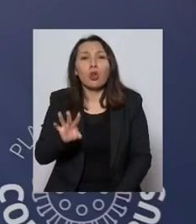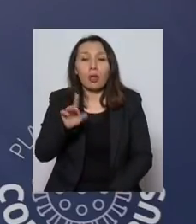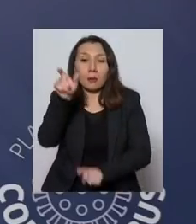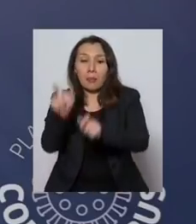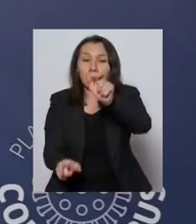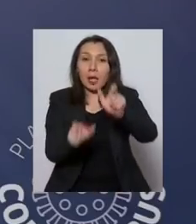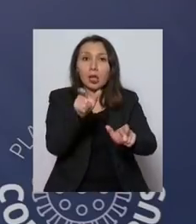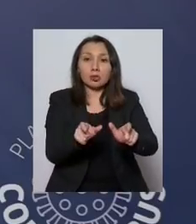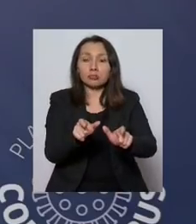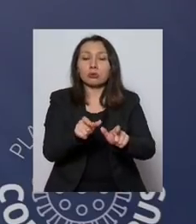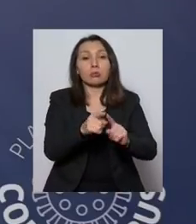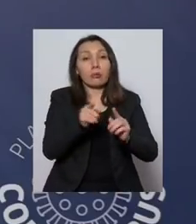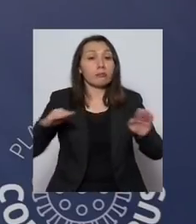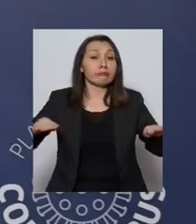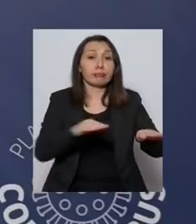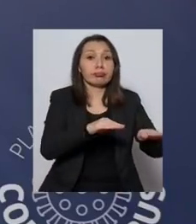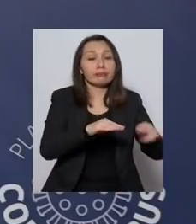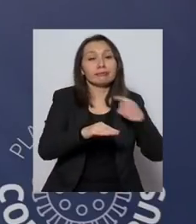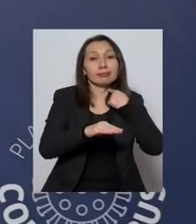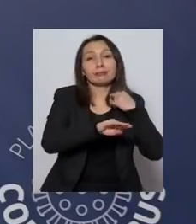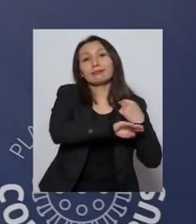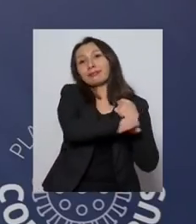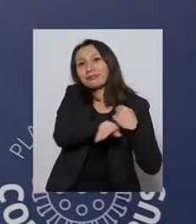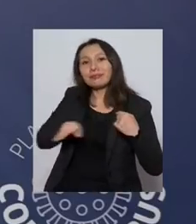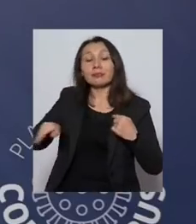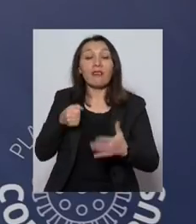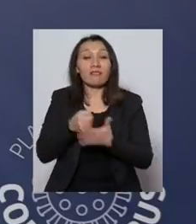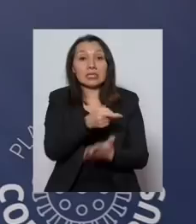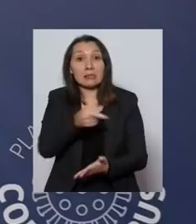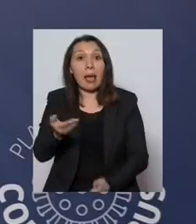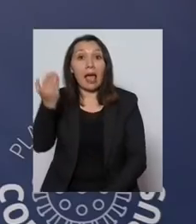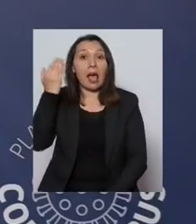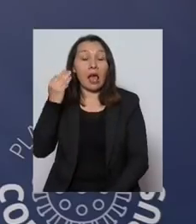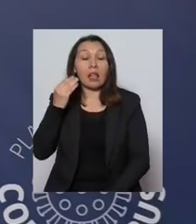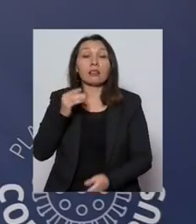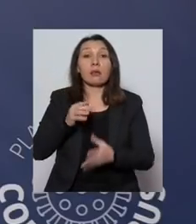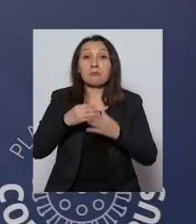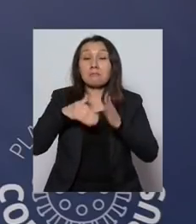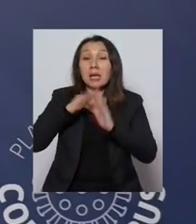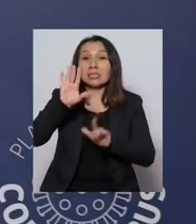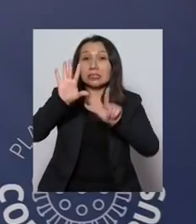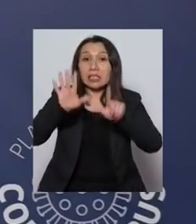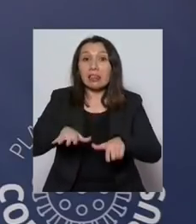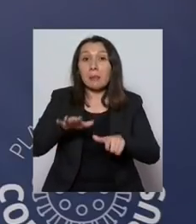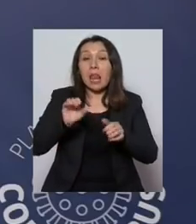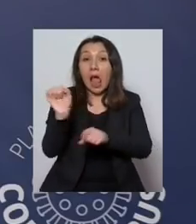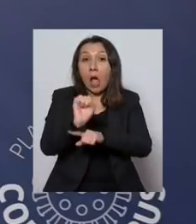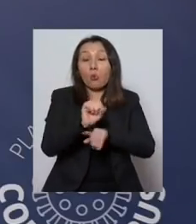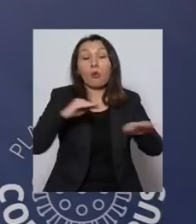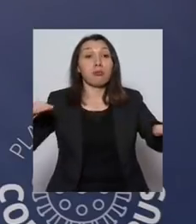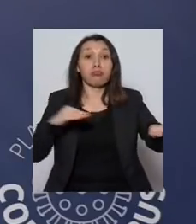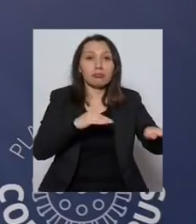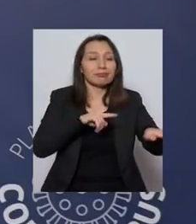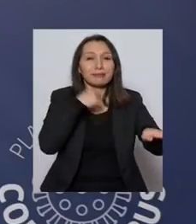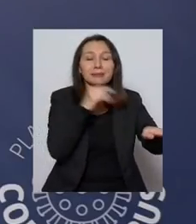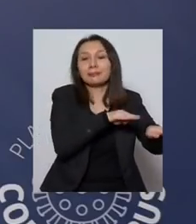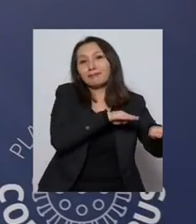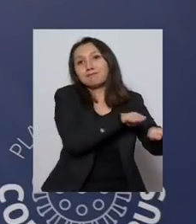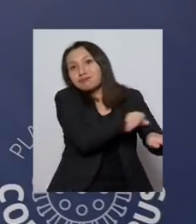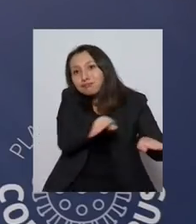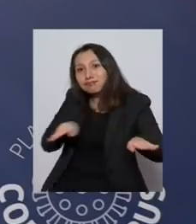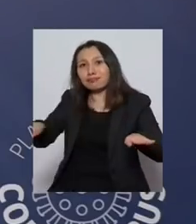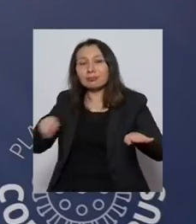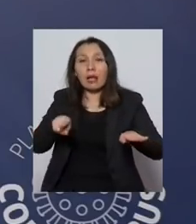las personas van a ser regresadas, el fin de semana anterior se regresaron a nivel nacional más de 7.000 vehículos.